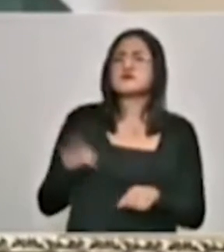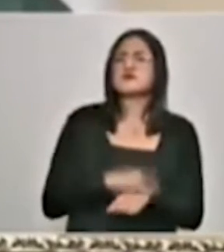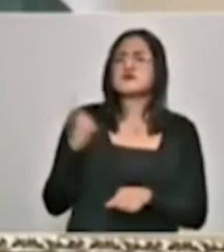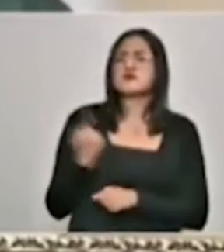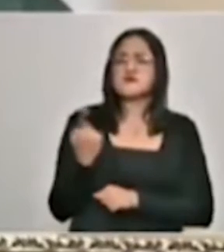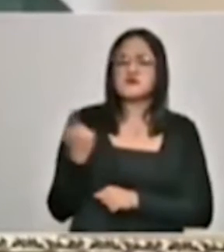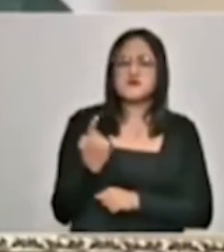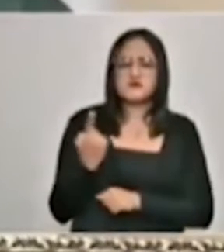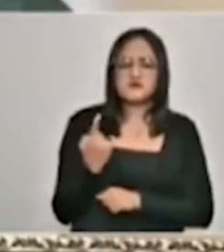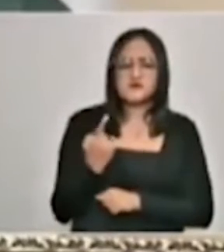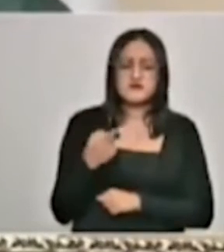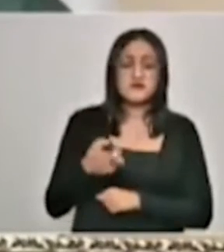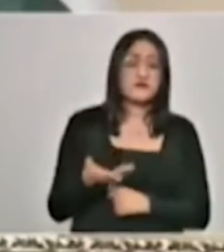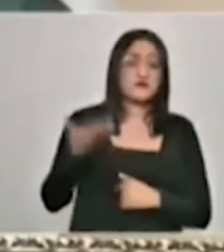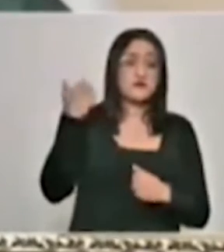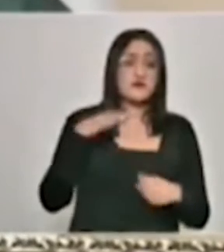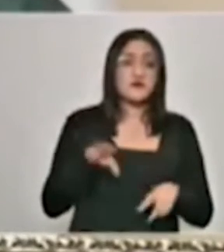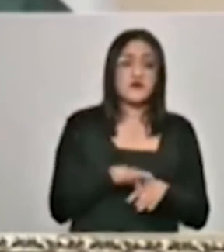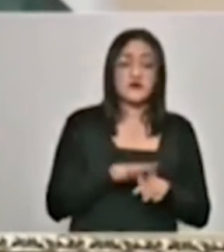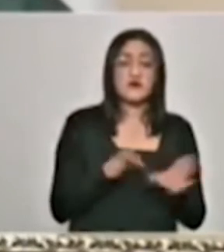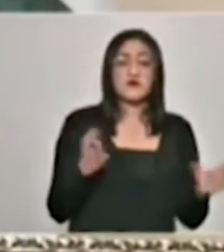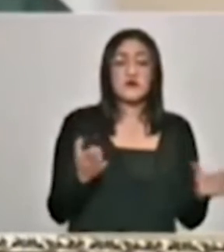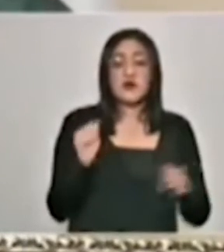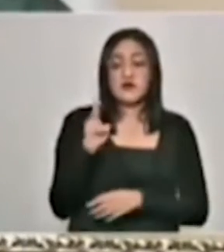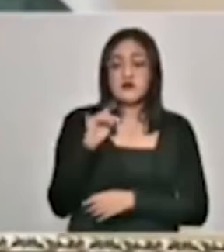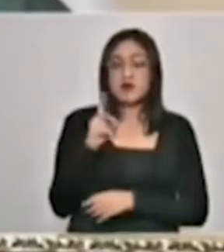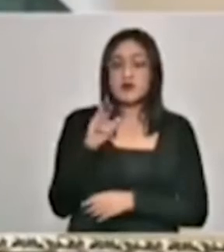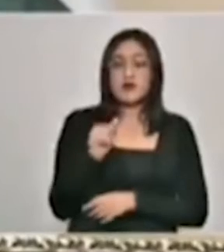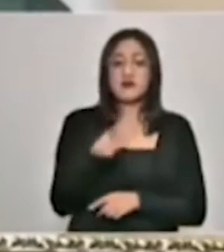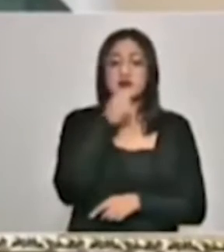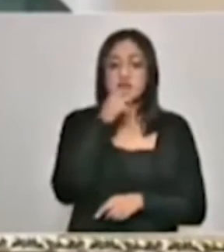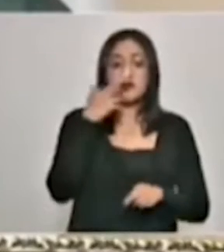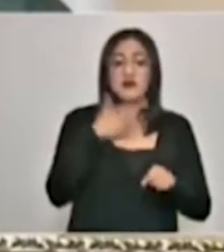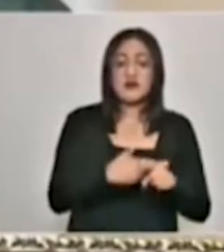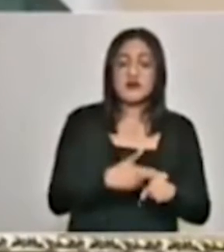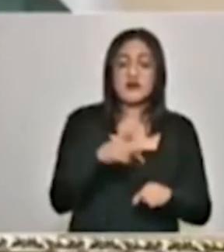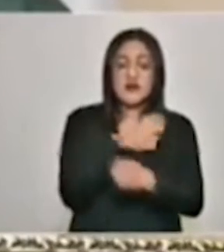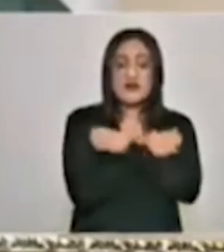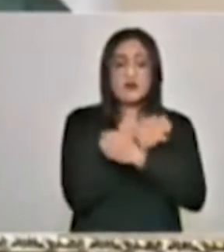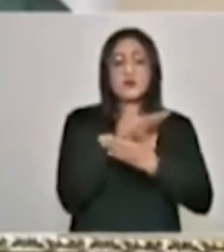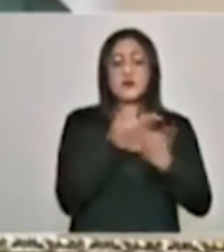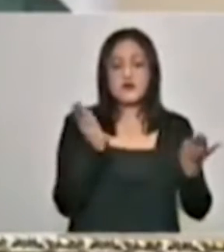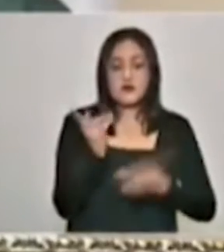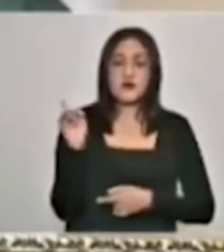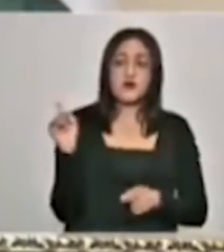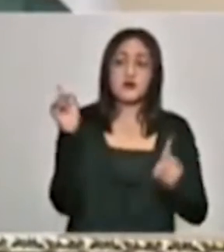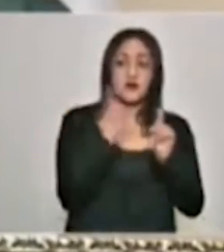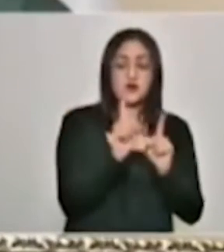porque era aviadora de la Secretaría de Educación Pública.